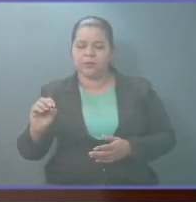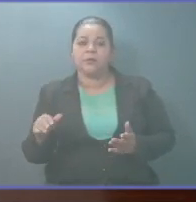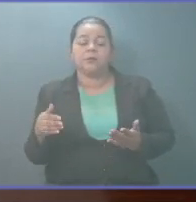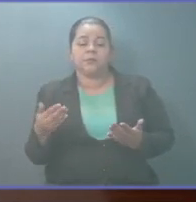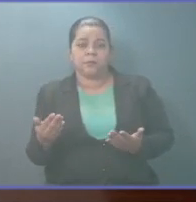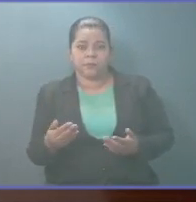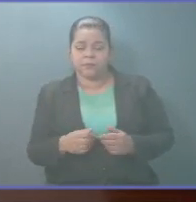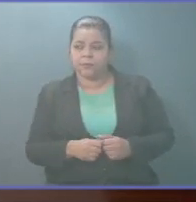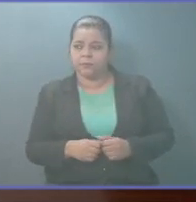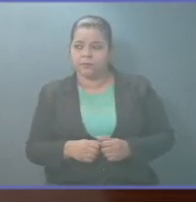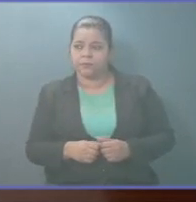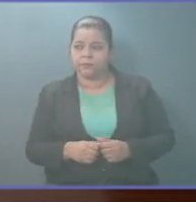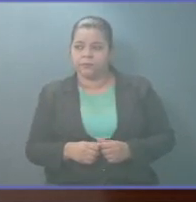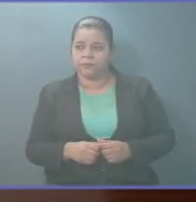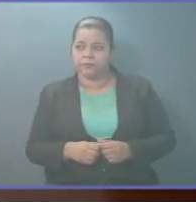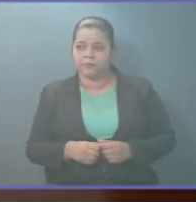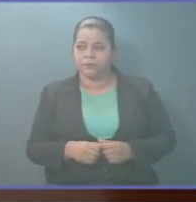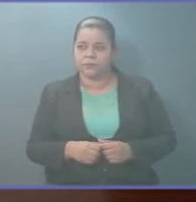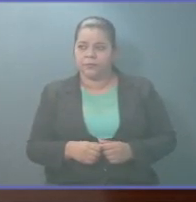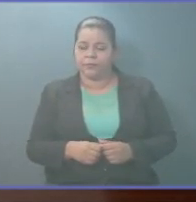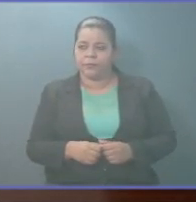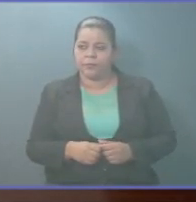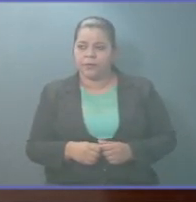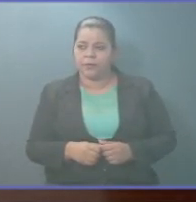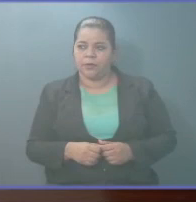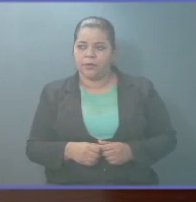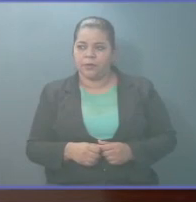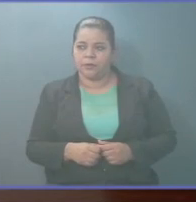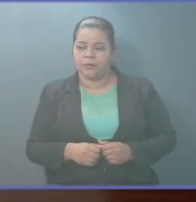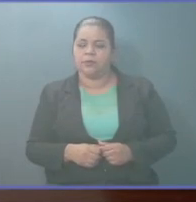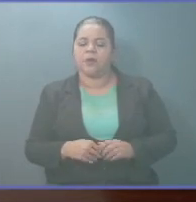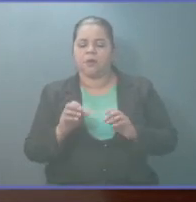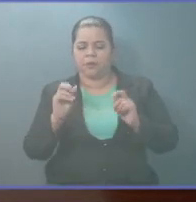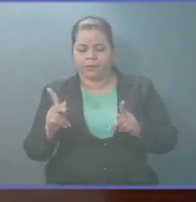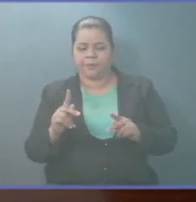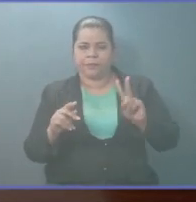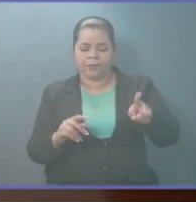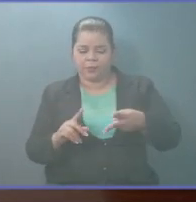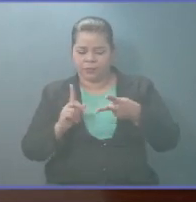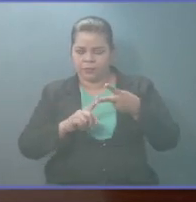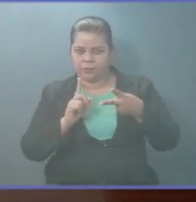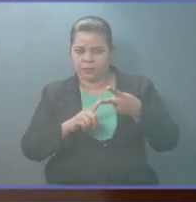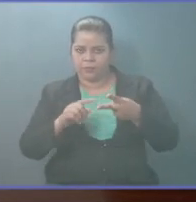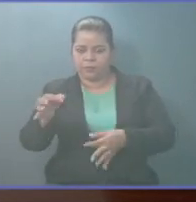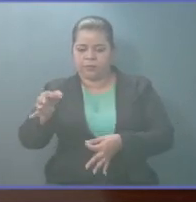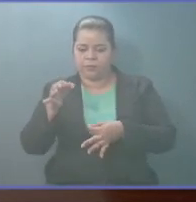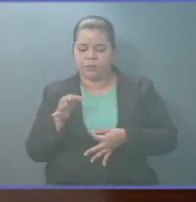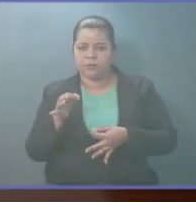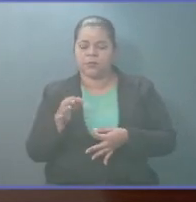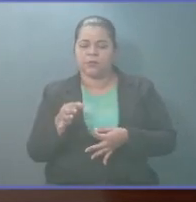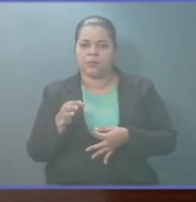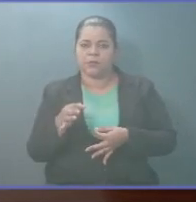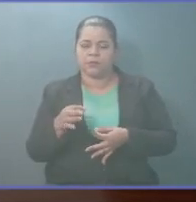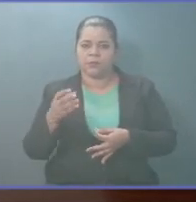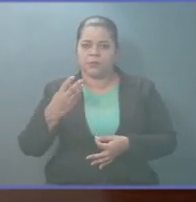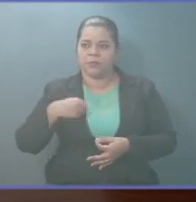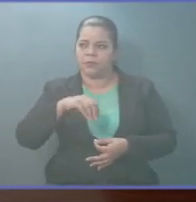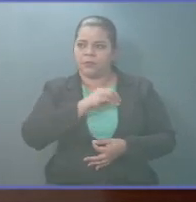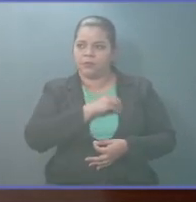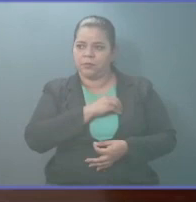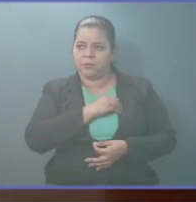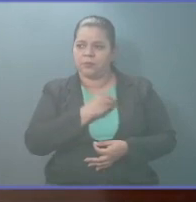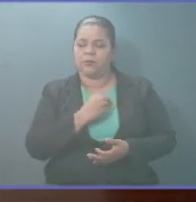financiera la que supervise y regule y sancione a las sociedades de seguros que